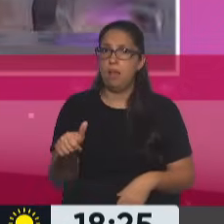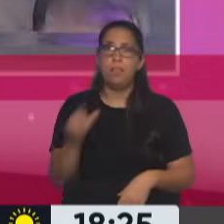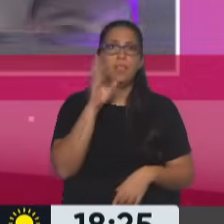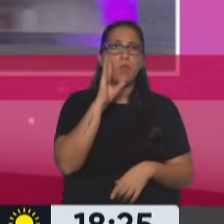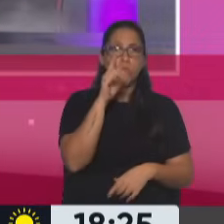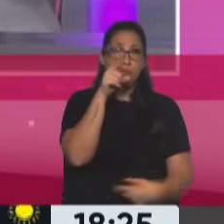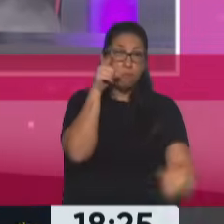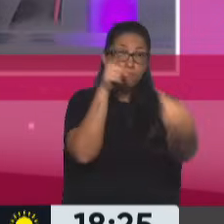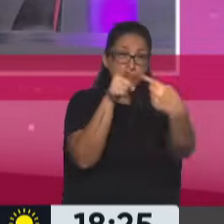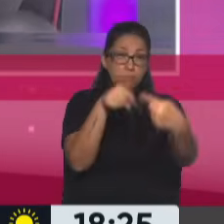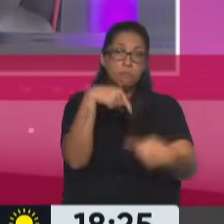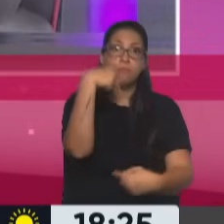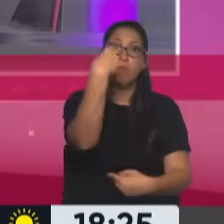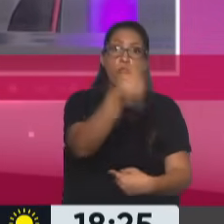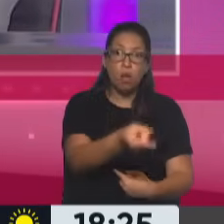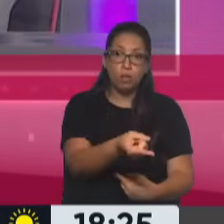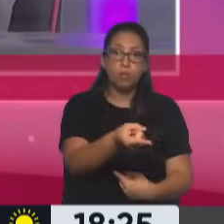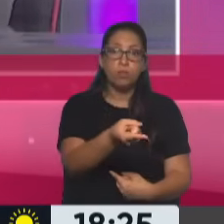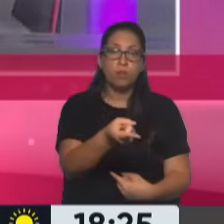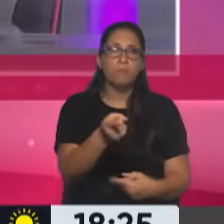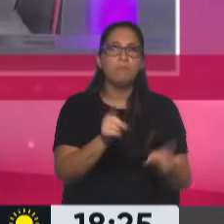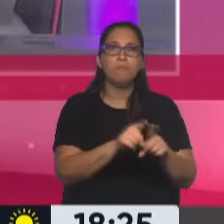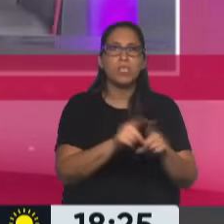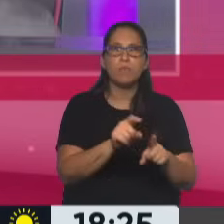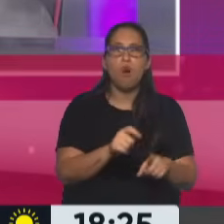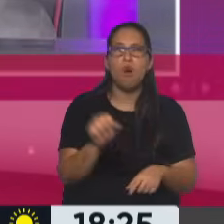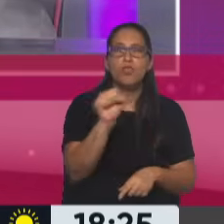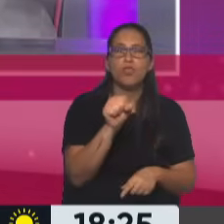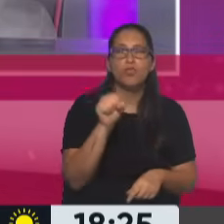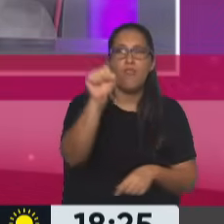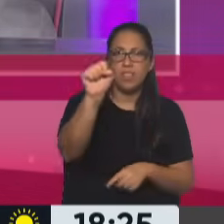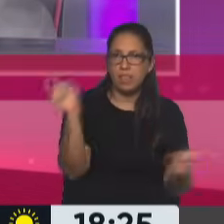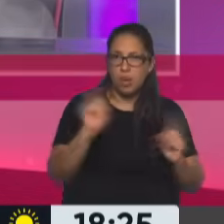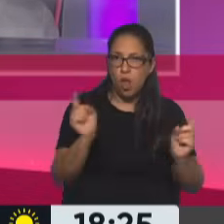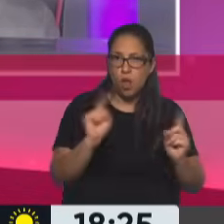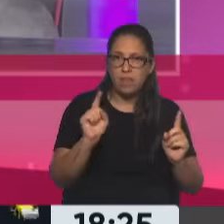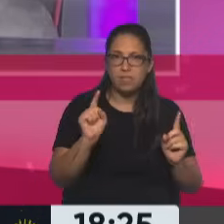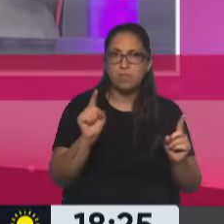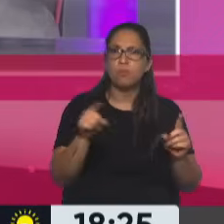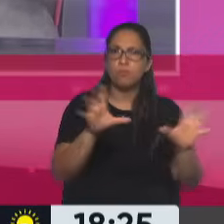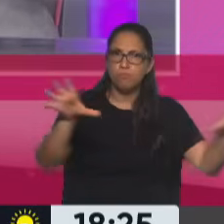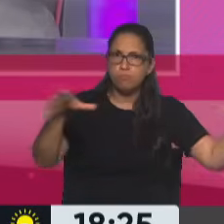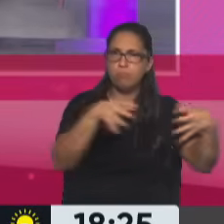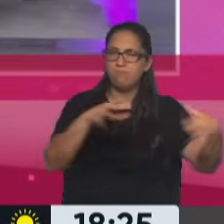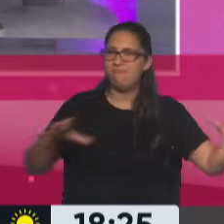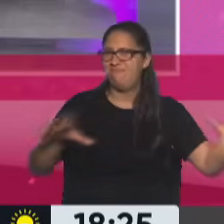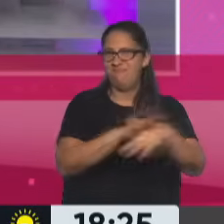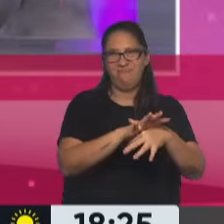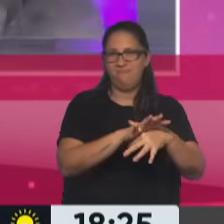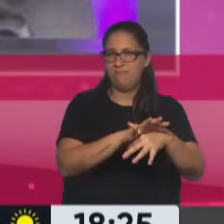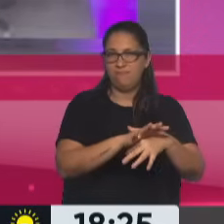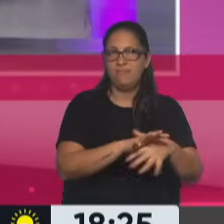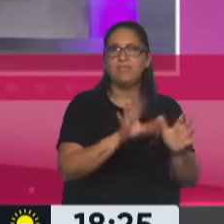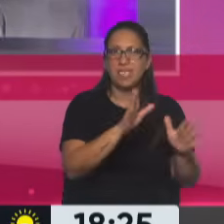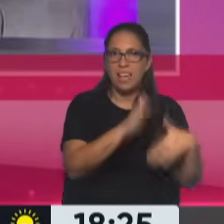Unidos, enfrente tengo otra autocracia, y encima que no es como la Unión Soviética, sino que es una autocracia extremadamente eficaz y efectiva y que ha logrado